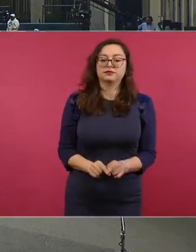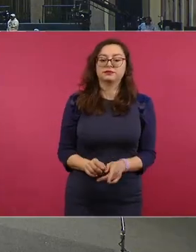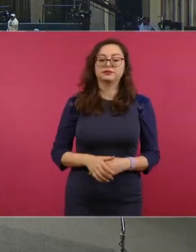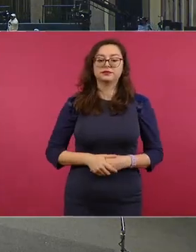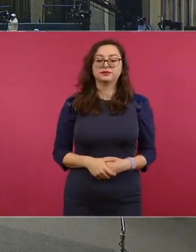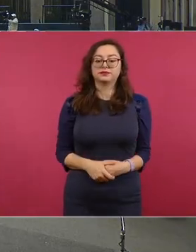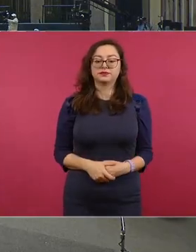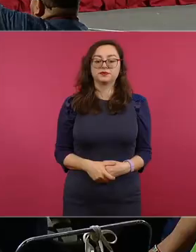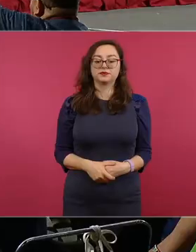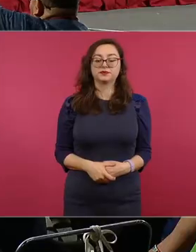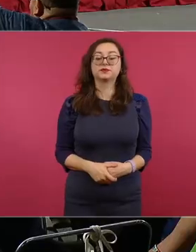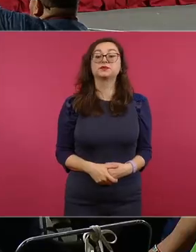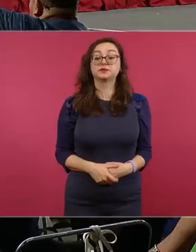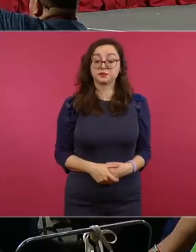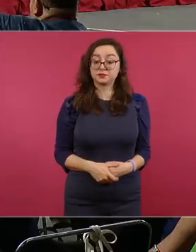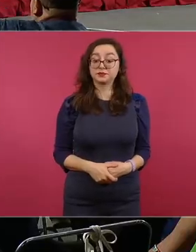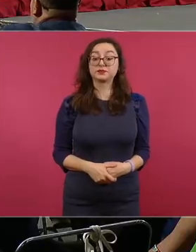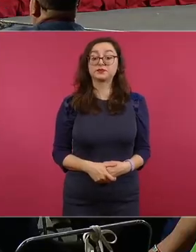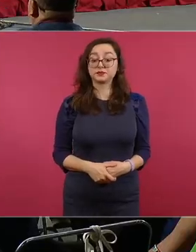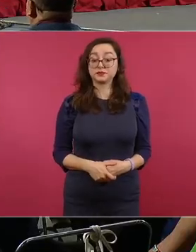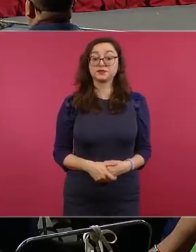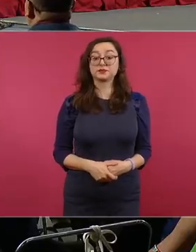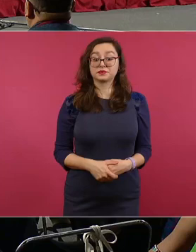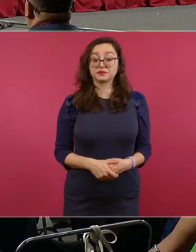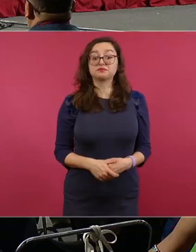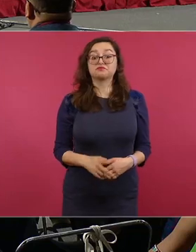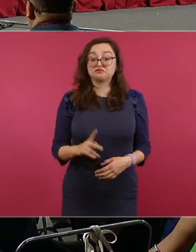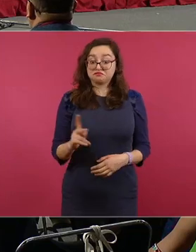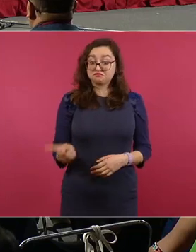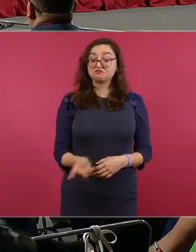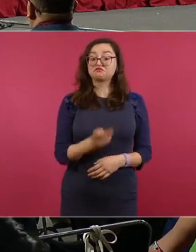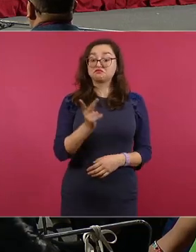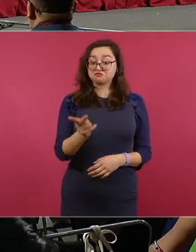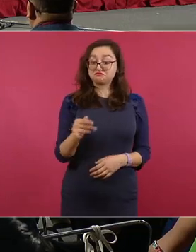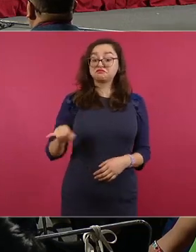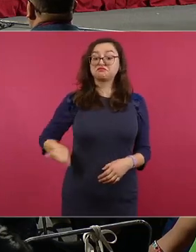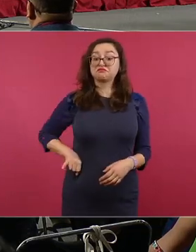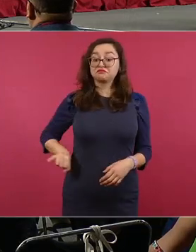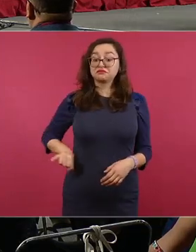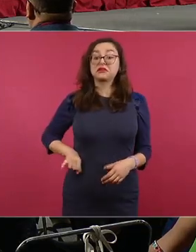Gracias. Pero es muy buena la pregunta, ¿quién mandaba?